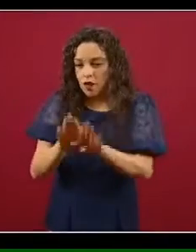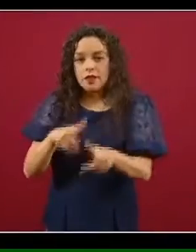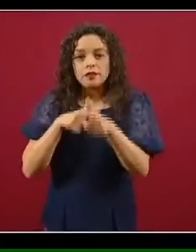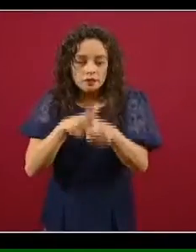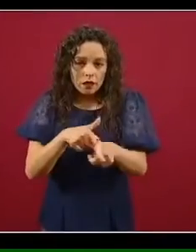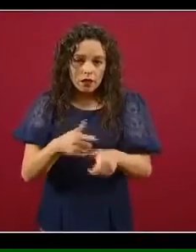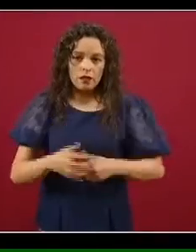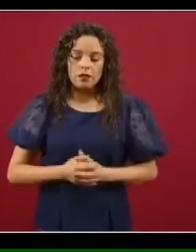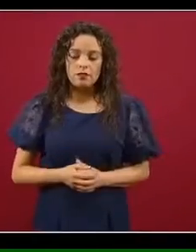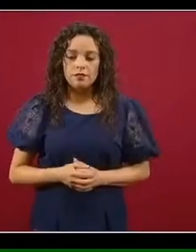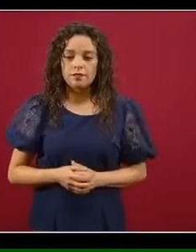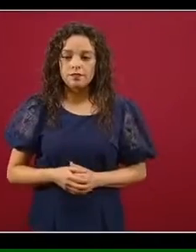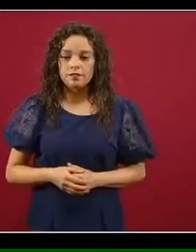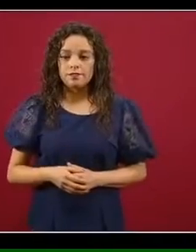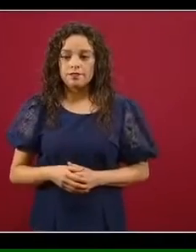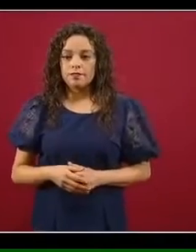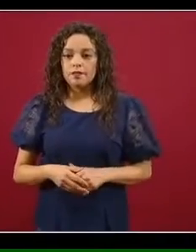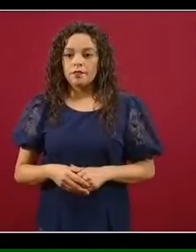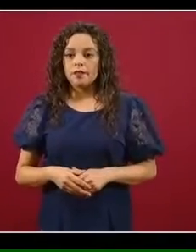gente